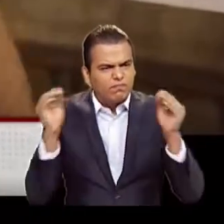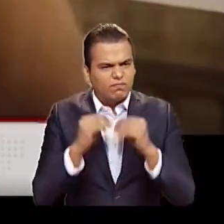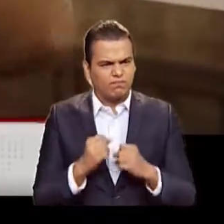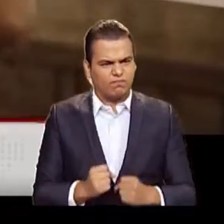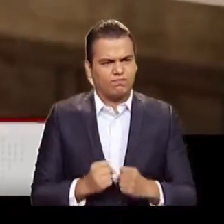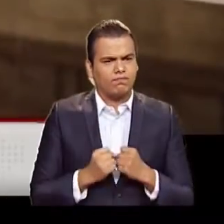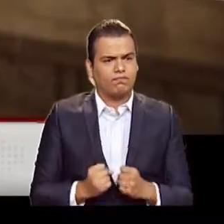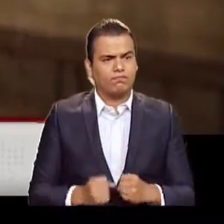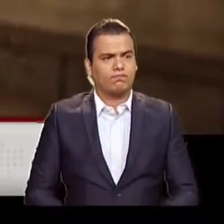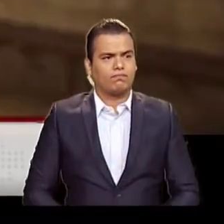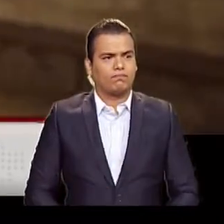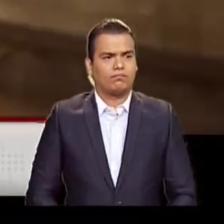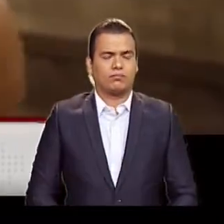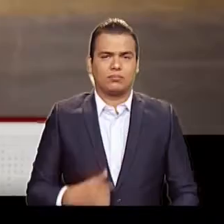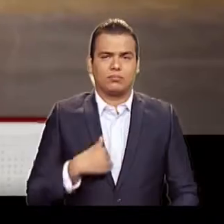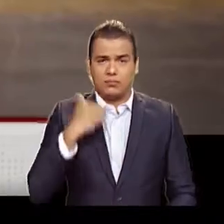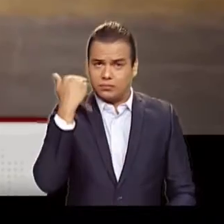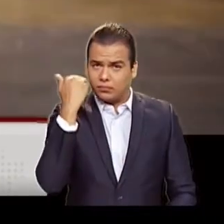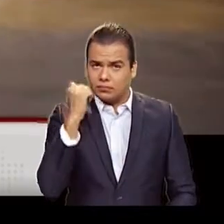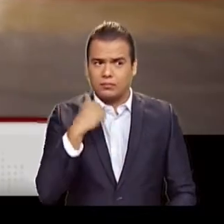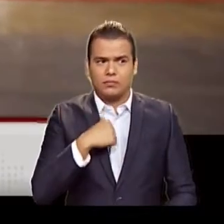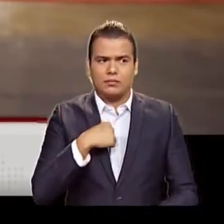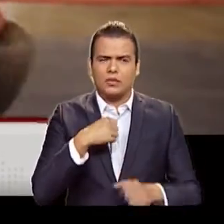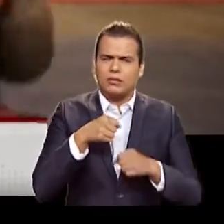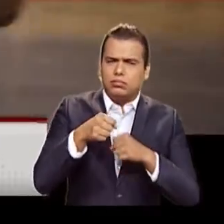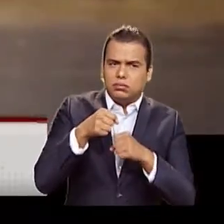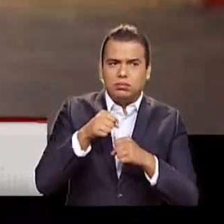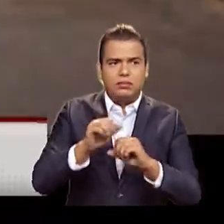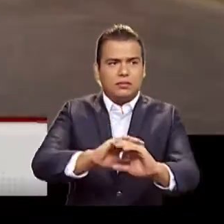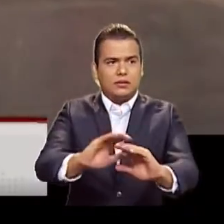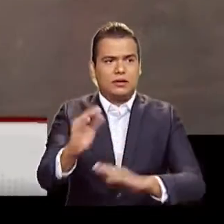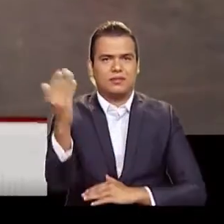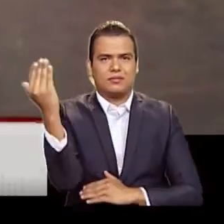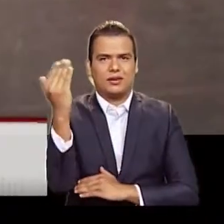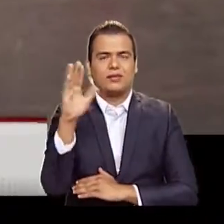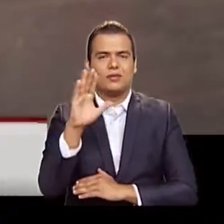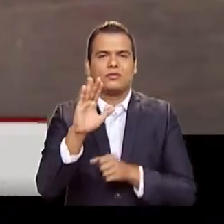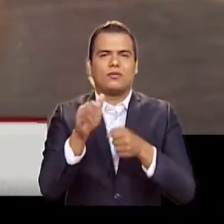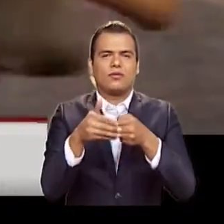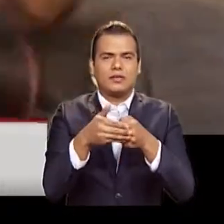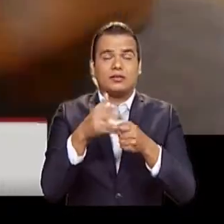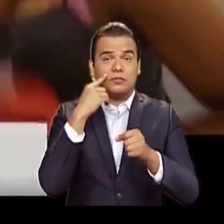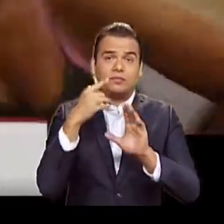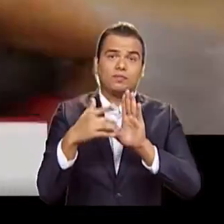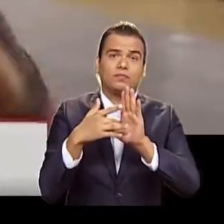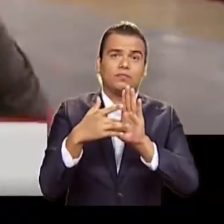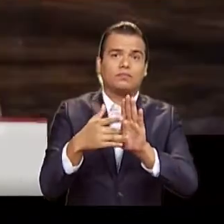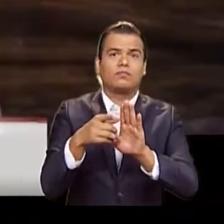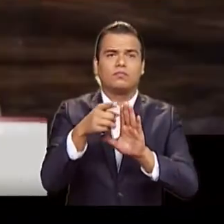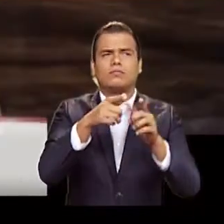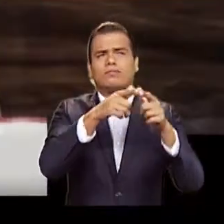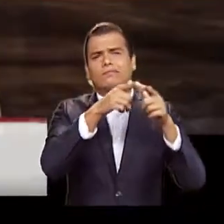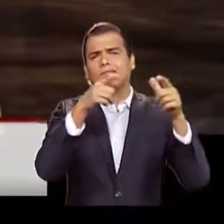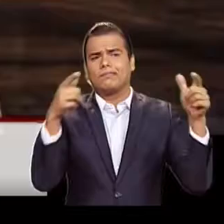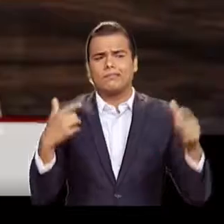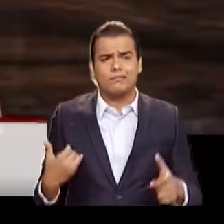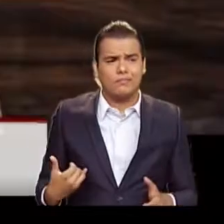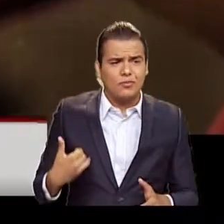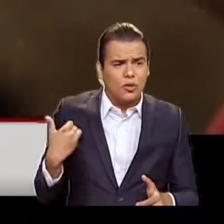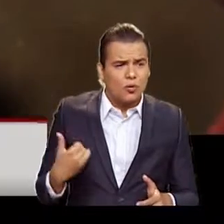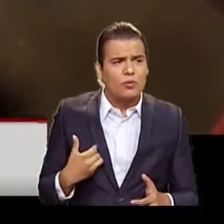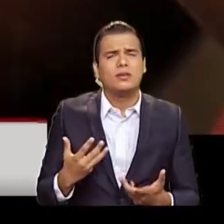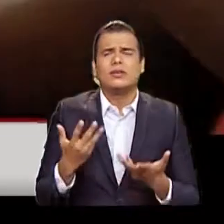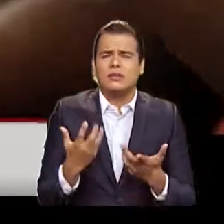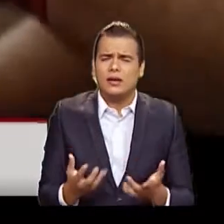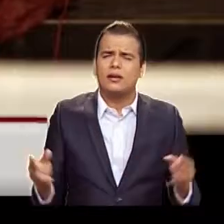empoderarse, ¿no? Como mujer y como boxeadora. Irma es una película de ficción que evidencia el diario vivir de la gran mayoría de jóvenes que luchan